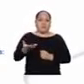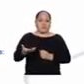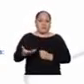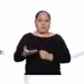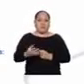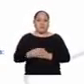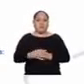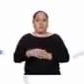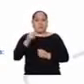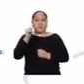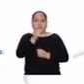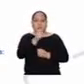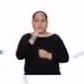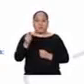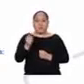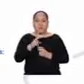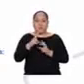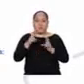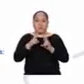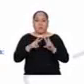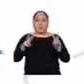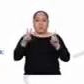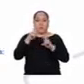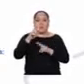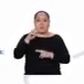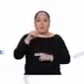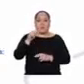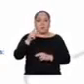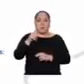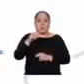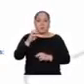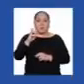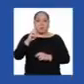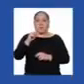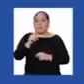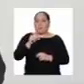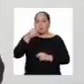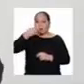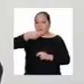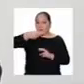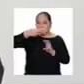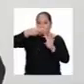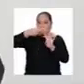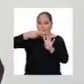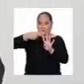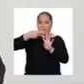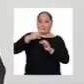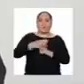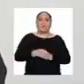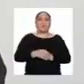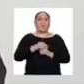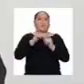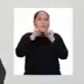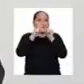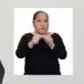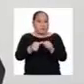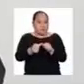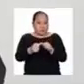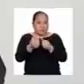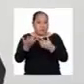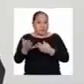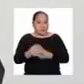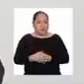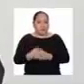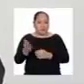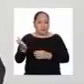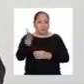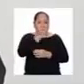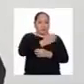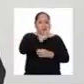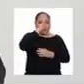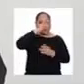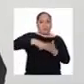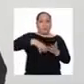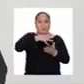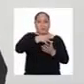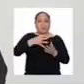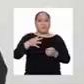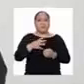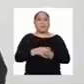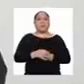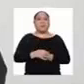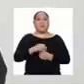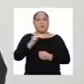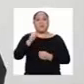Entonces, ese sería el valor de H sub 4. Seguimos entonces con la columna de las